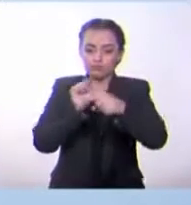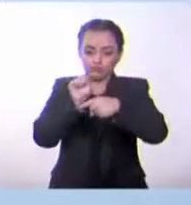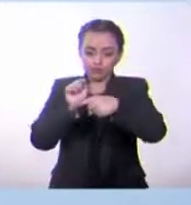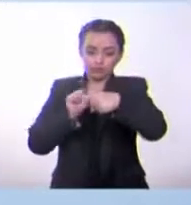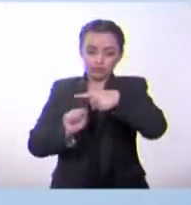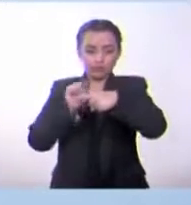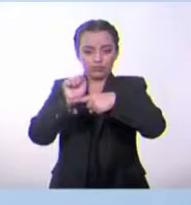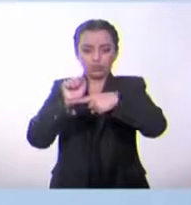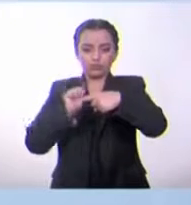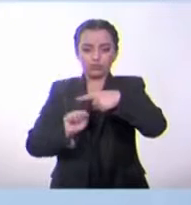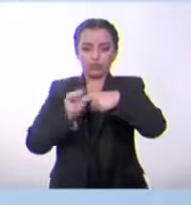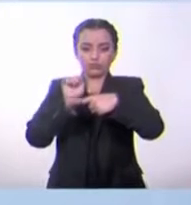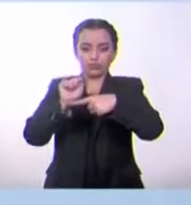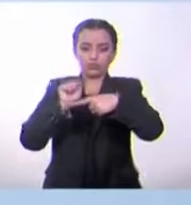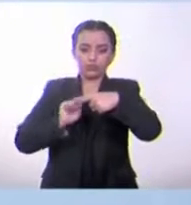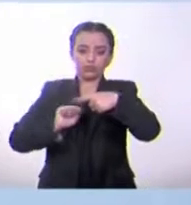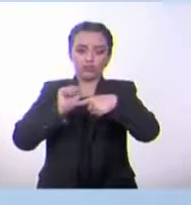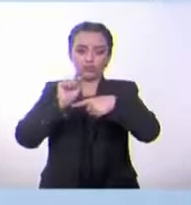Calculamos